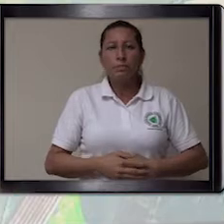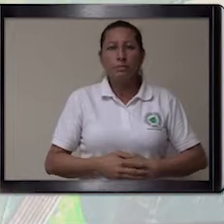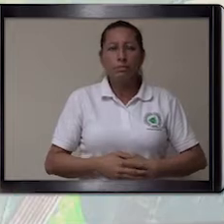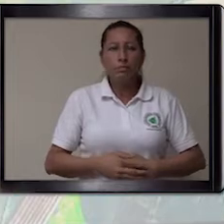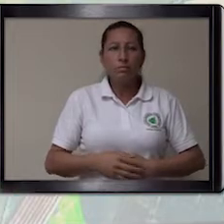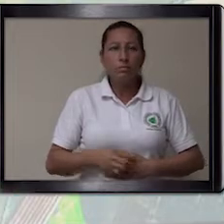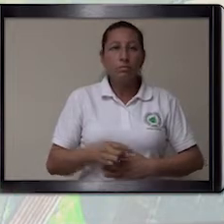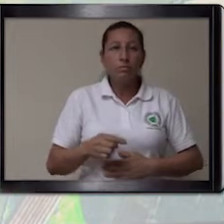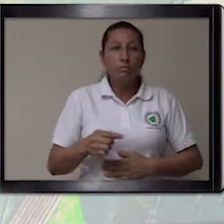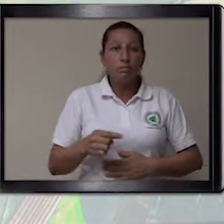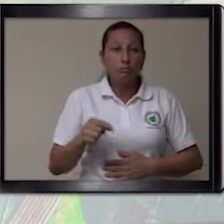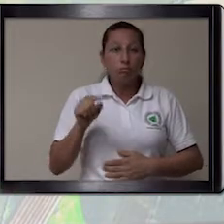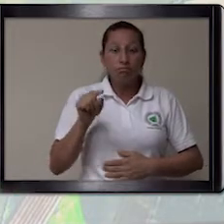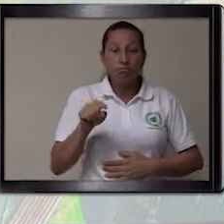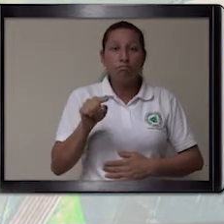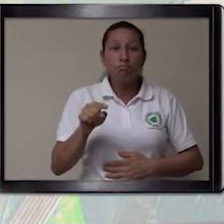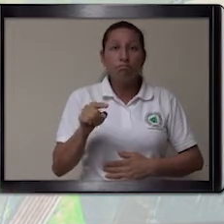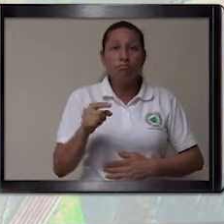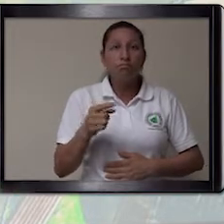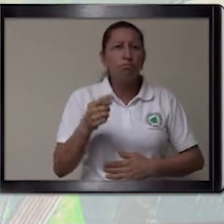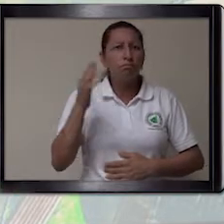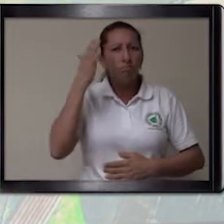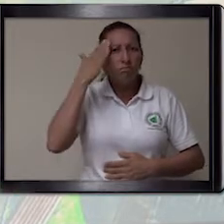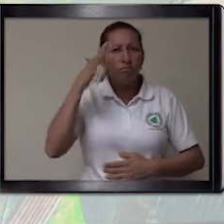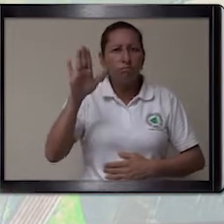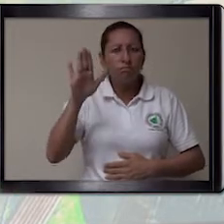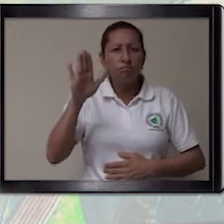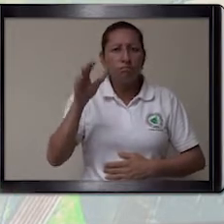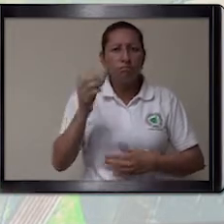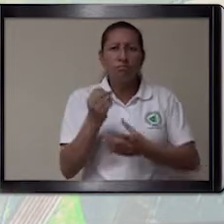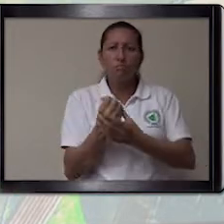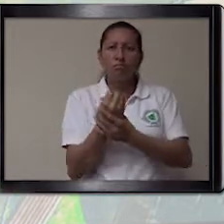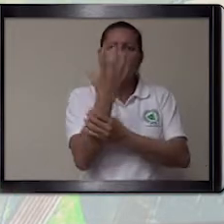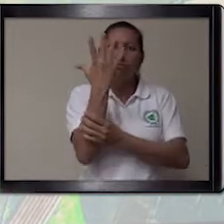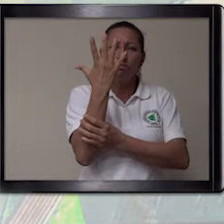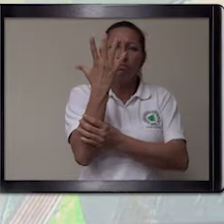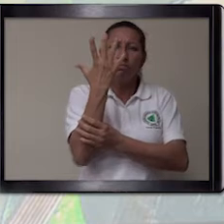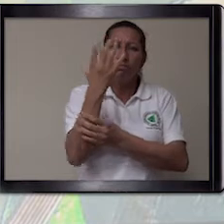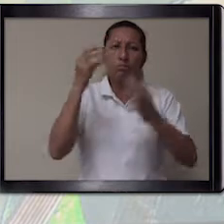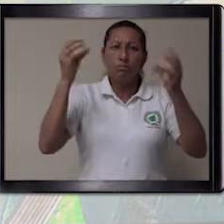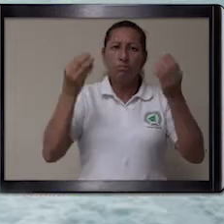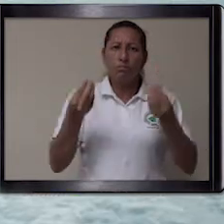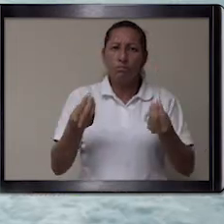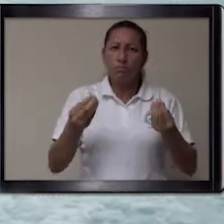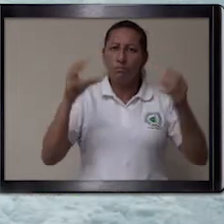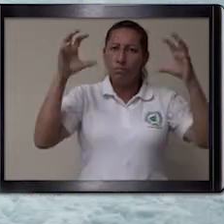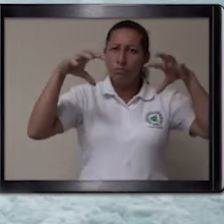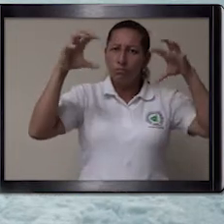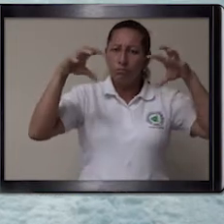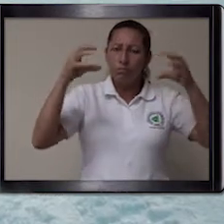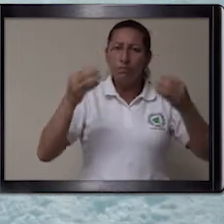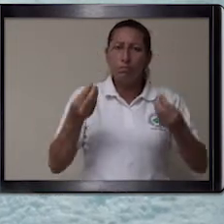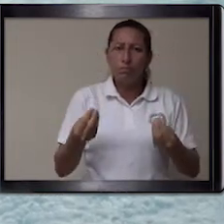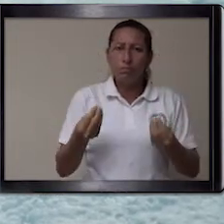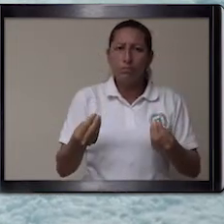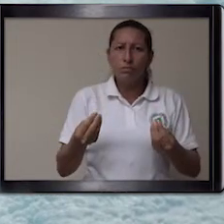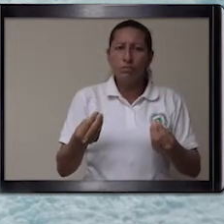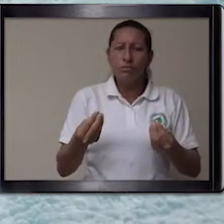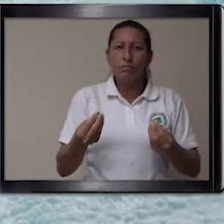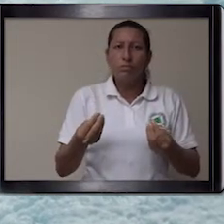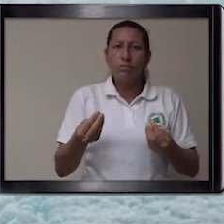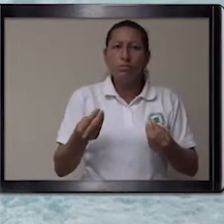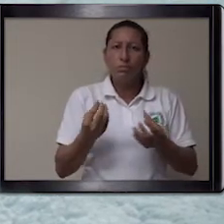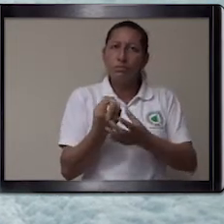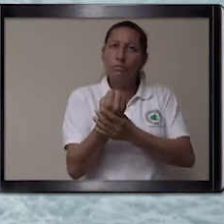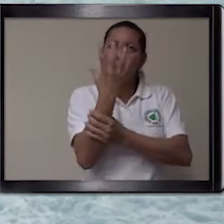Si está lloviendo muy fuerte, por lo común los volcanes se cubren de nubes, ¿verdad? Por la lluvia, no se mira nada.